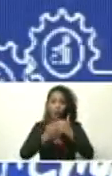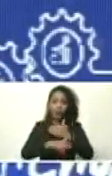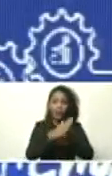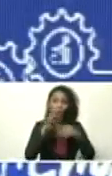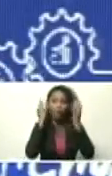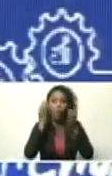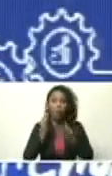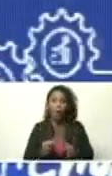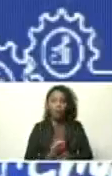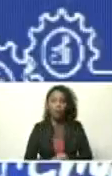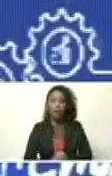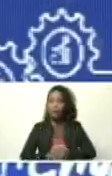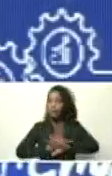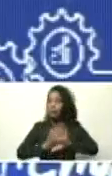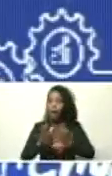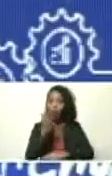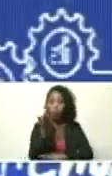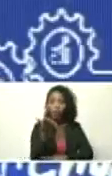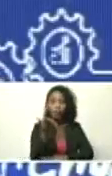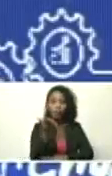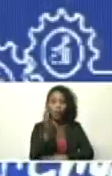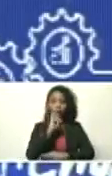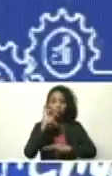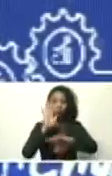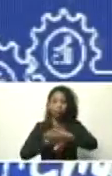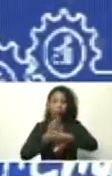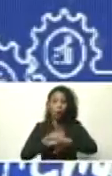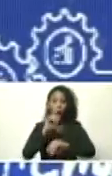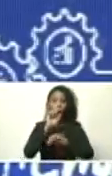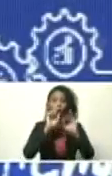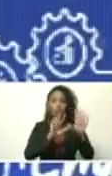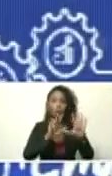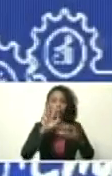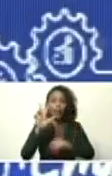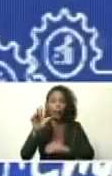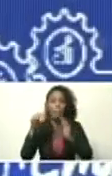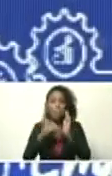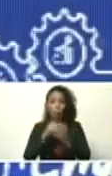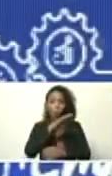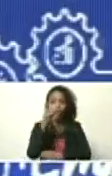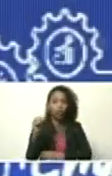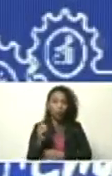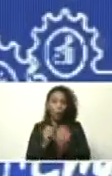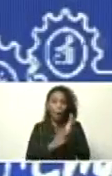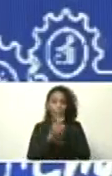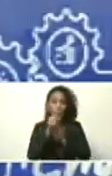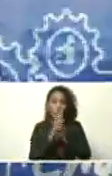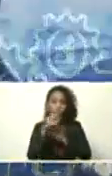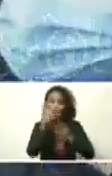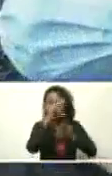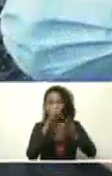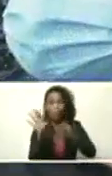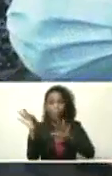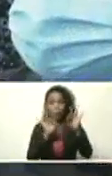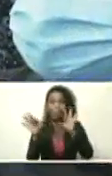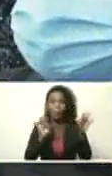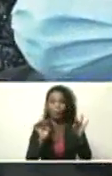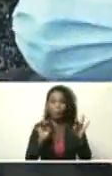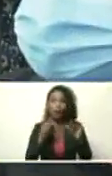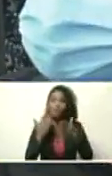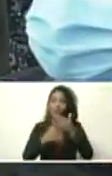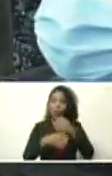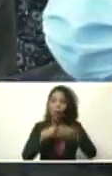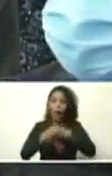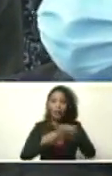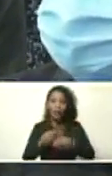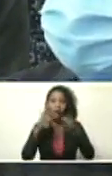formalización. Ya, como usted bien informó, hay 83.401 emprendedores caracterizados. Vamos a proceder también